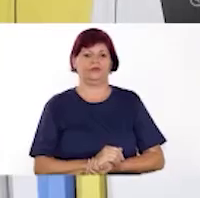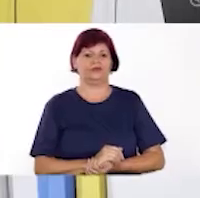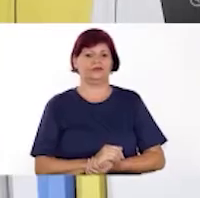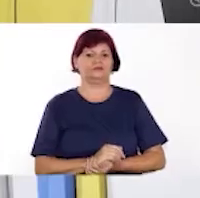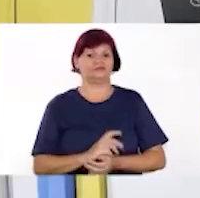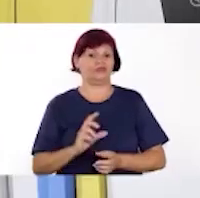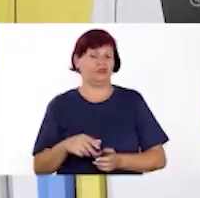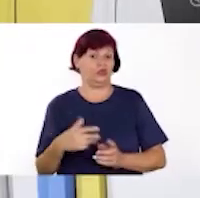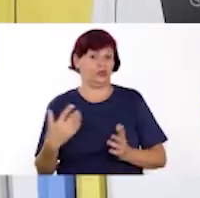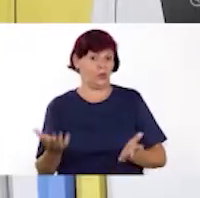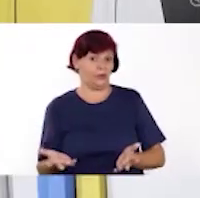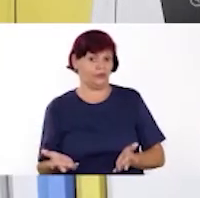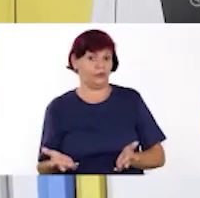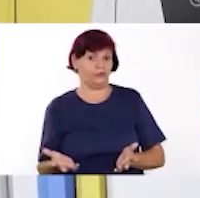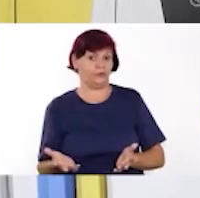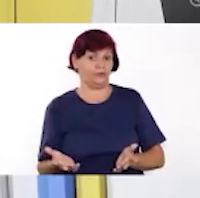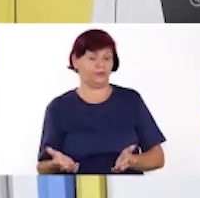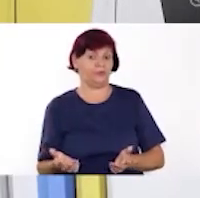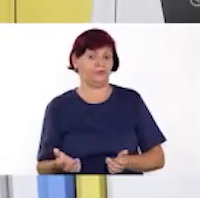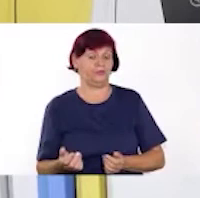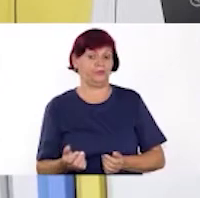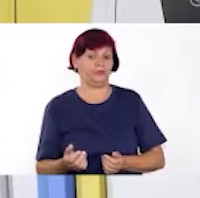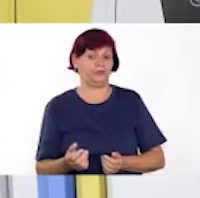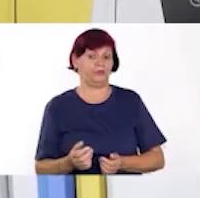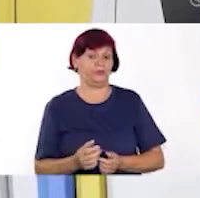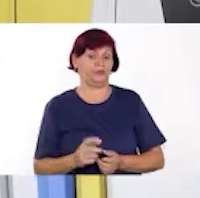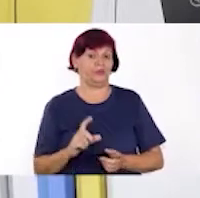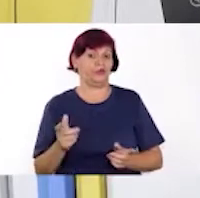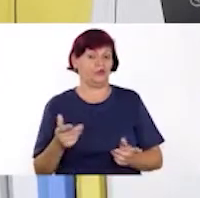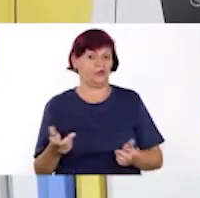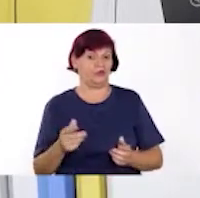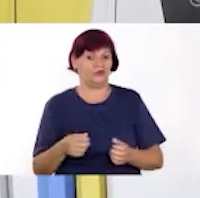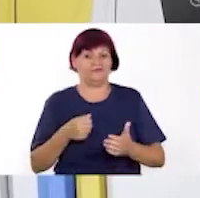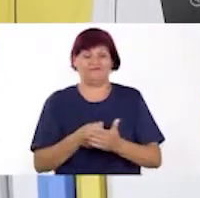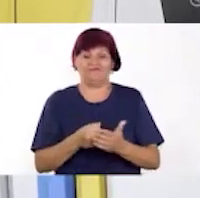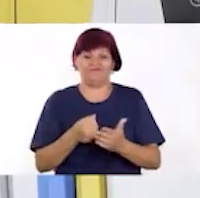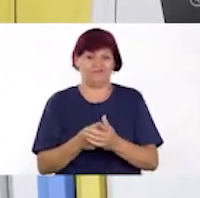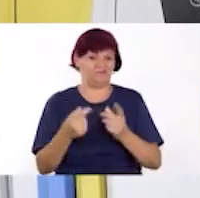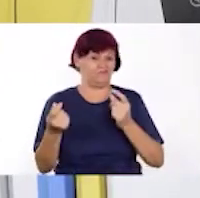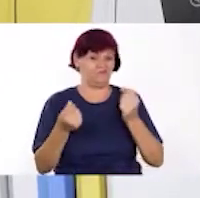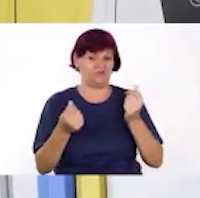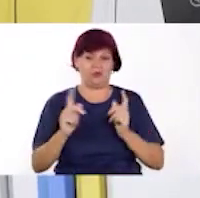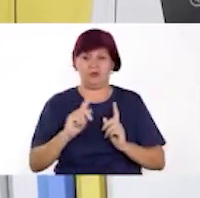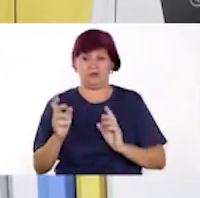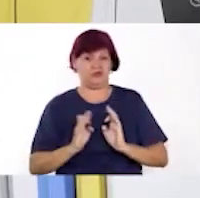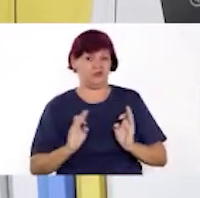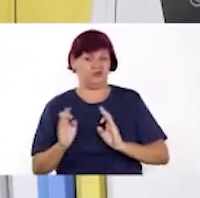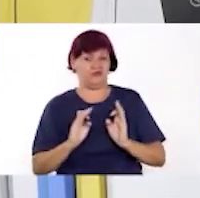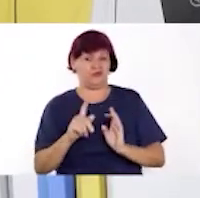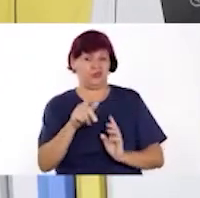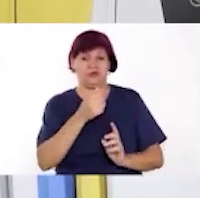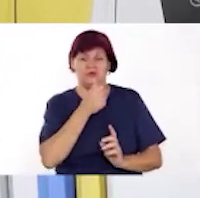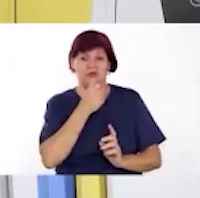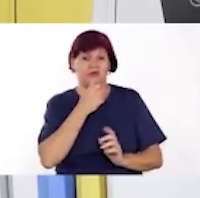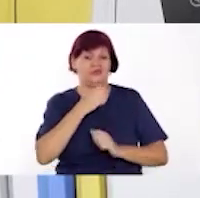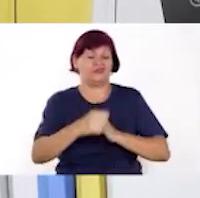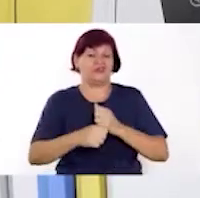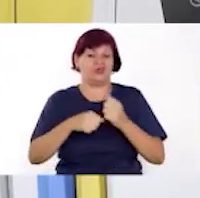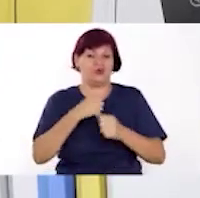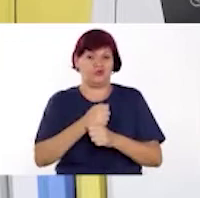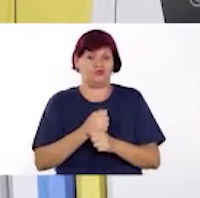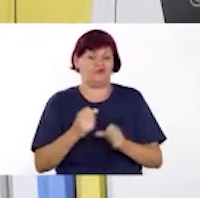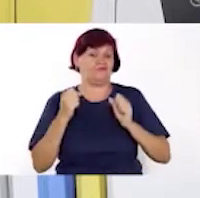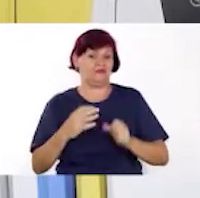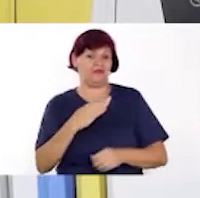Cuando la diplomacia y las presiones económicas no han funcionado, no han dudado en hacer uso